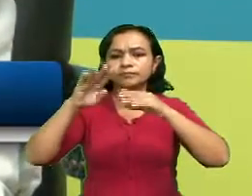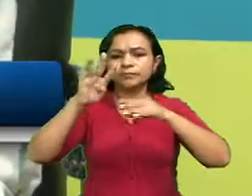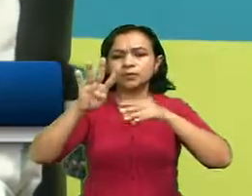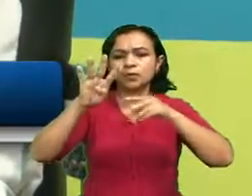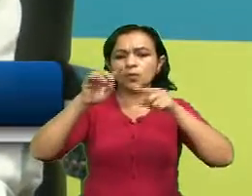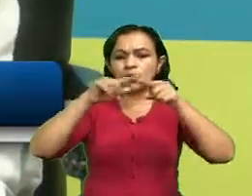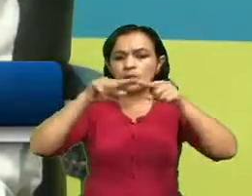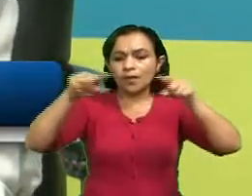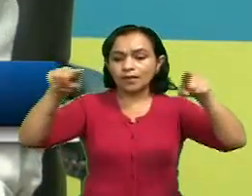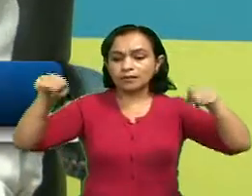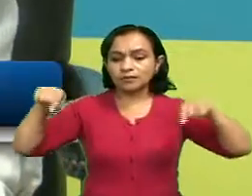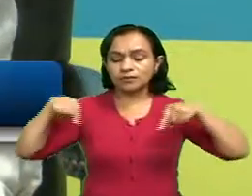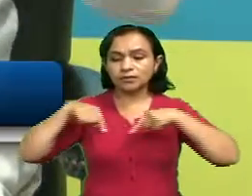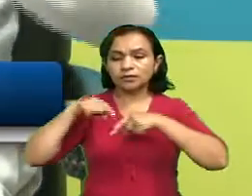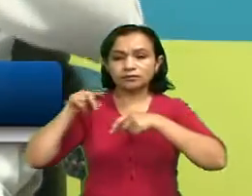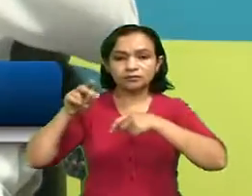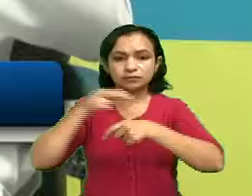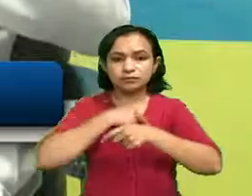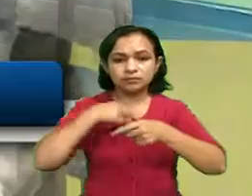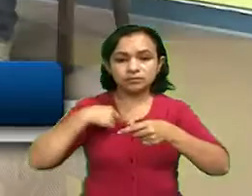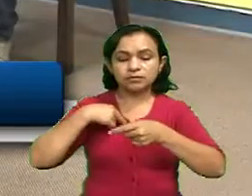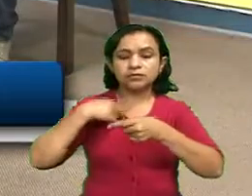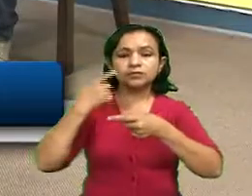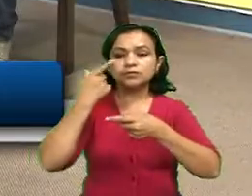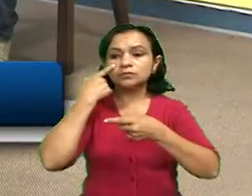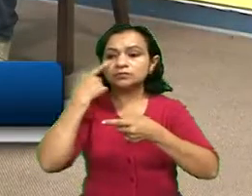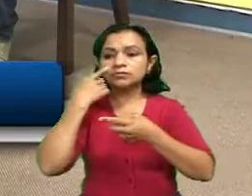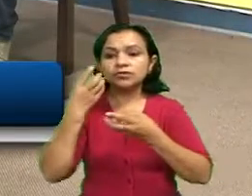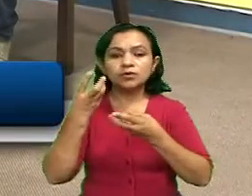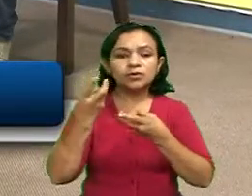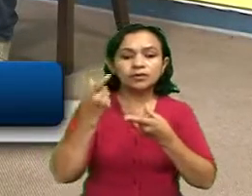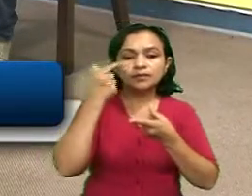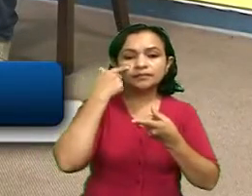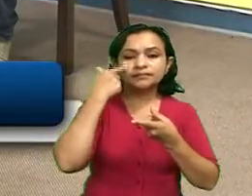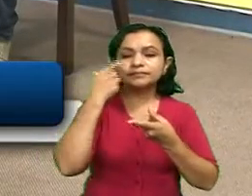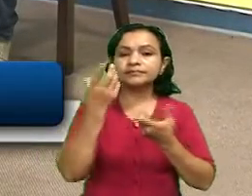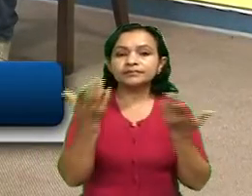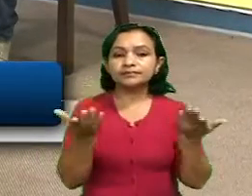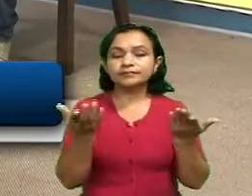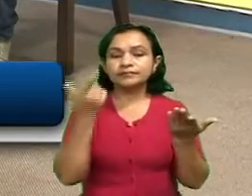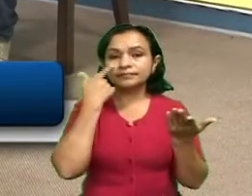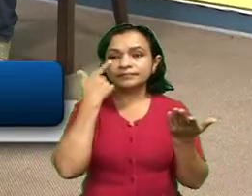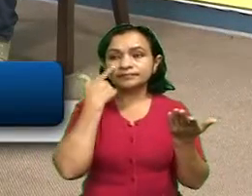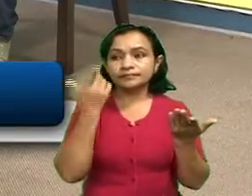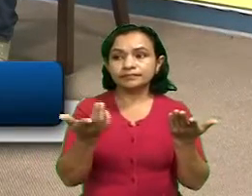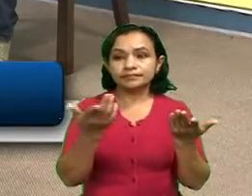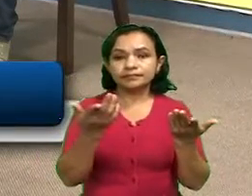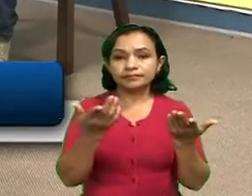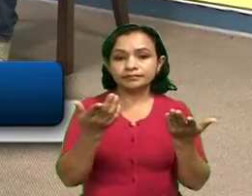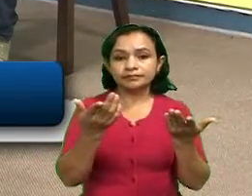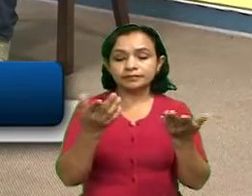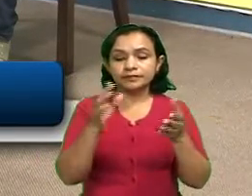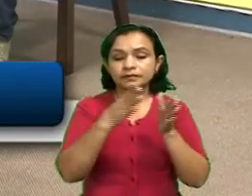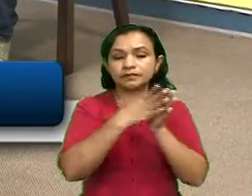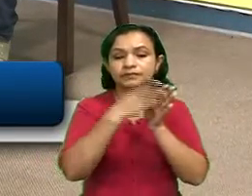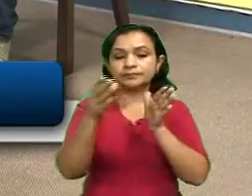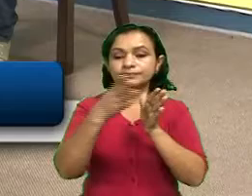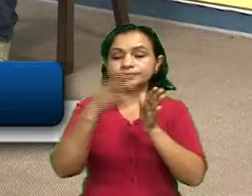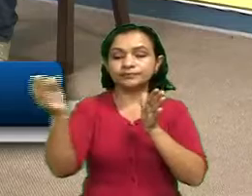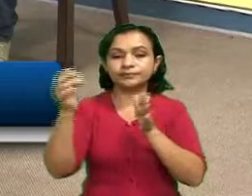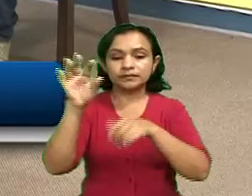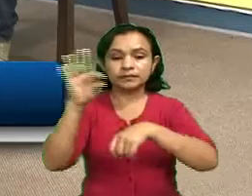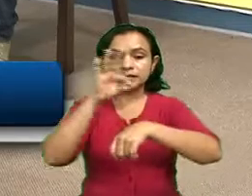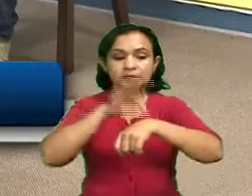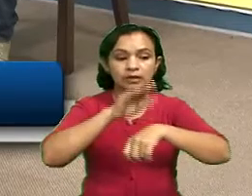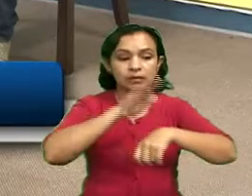cuatro manzanas alrededor, se hace un control de foco. El control de foco nosotros le llamamos para cortar cadenas de transmisión epidemiológica.